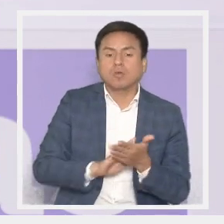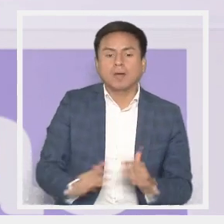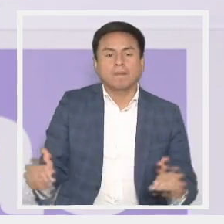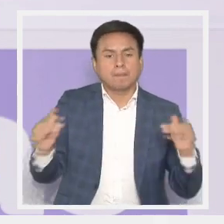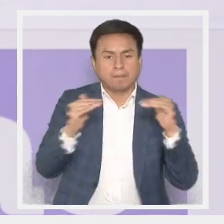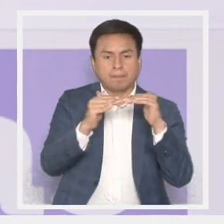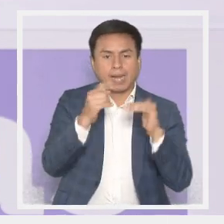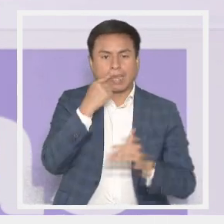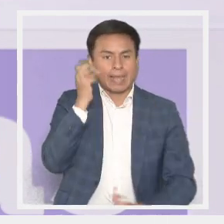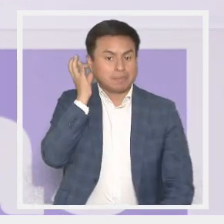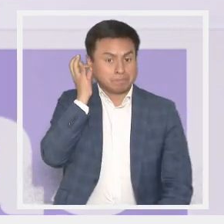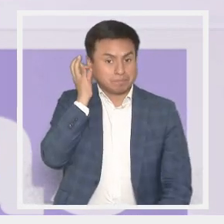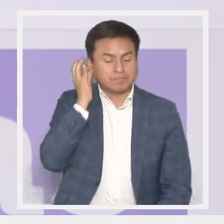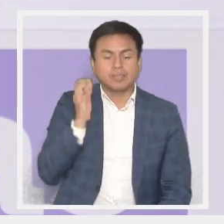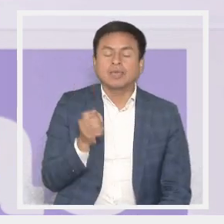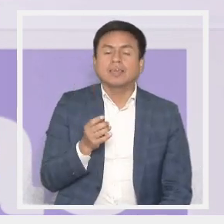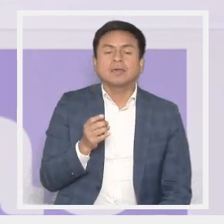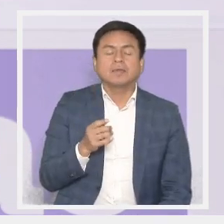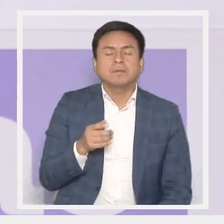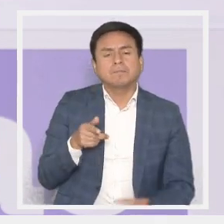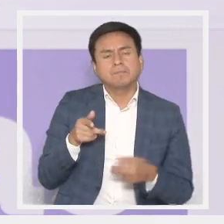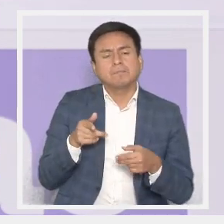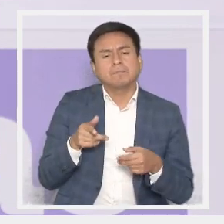paridad. Y permítanme